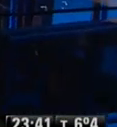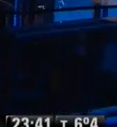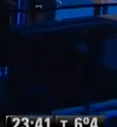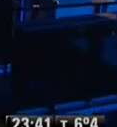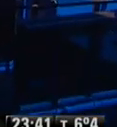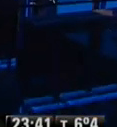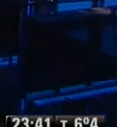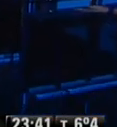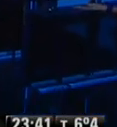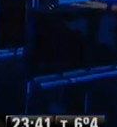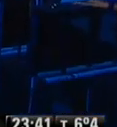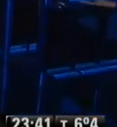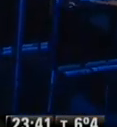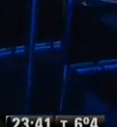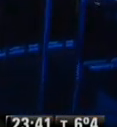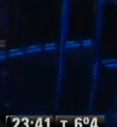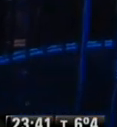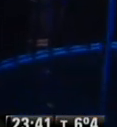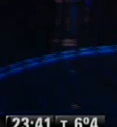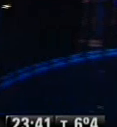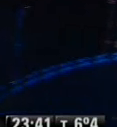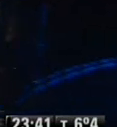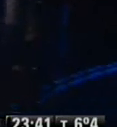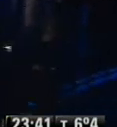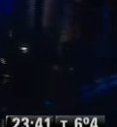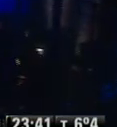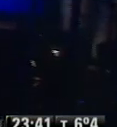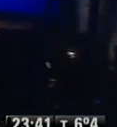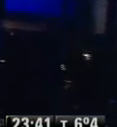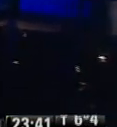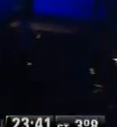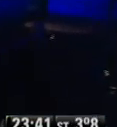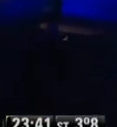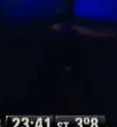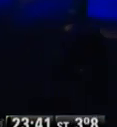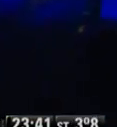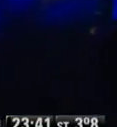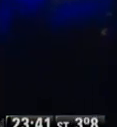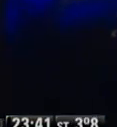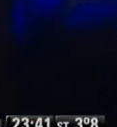Se va, las sombras de la noche.